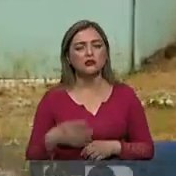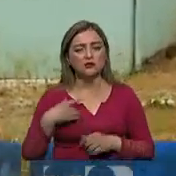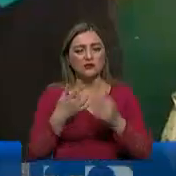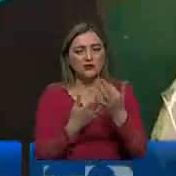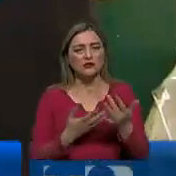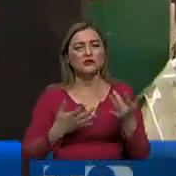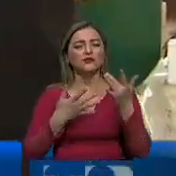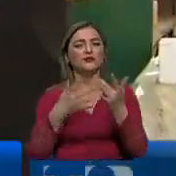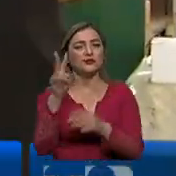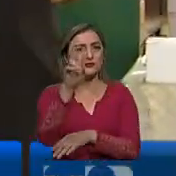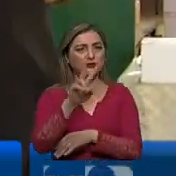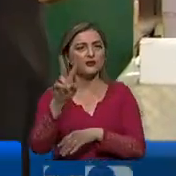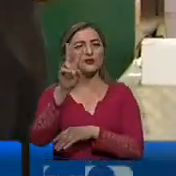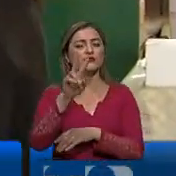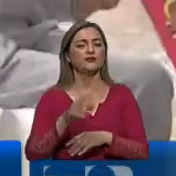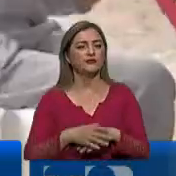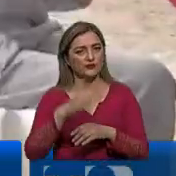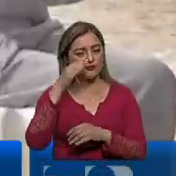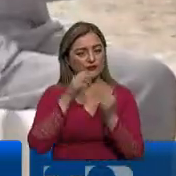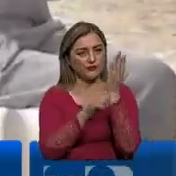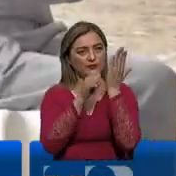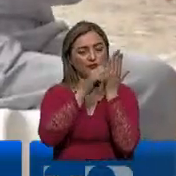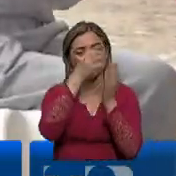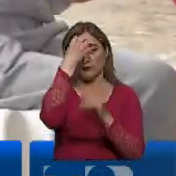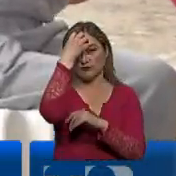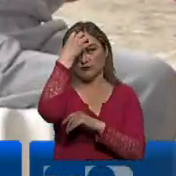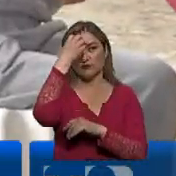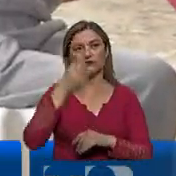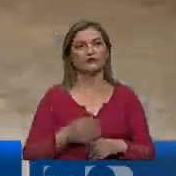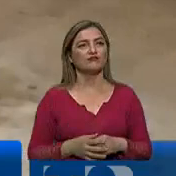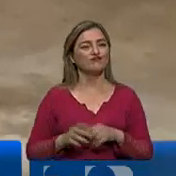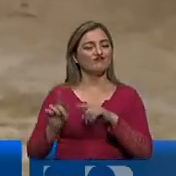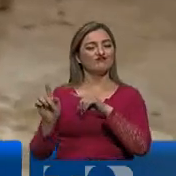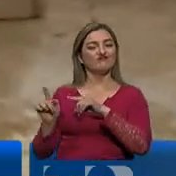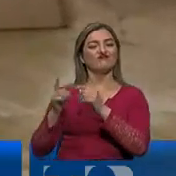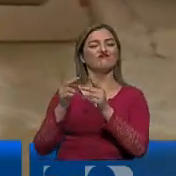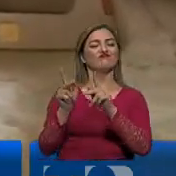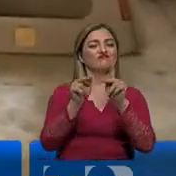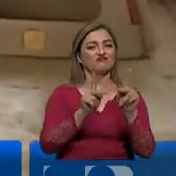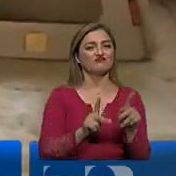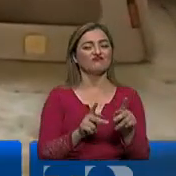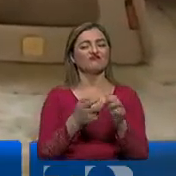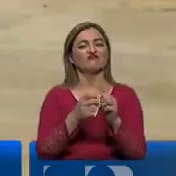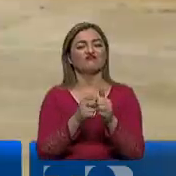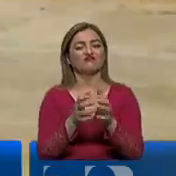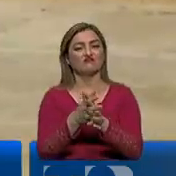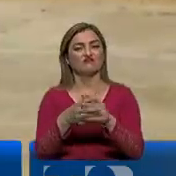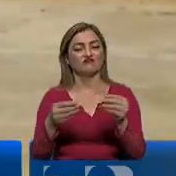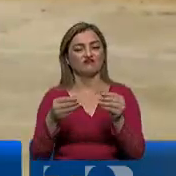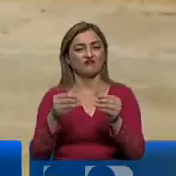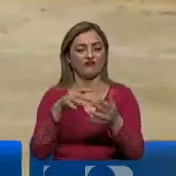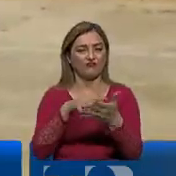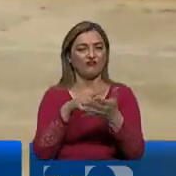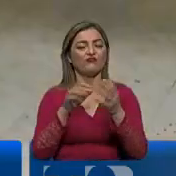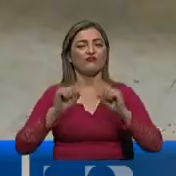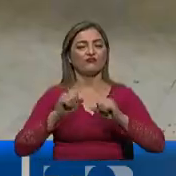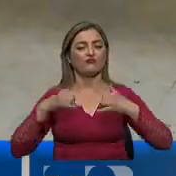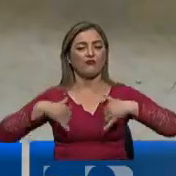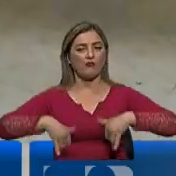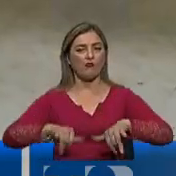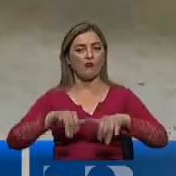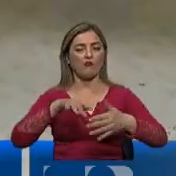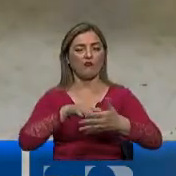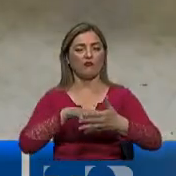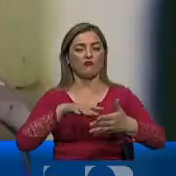espera presentar este viernes por parte de la ministra de Educación, María Brown, un plan de contingencia para que los estudiantes puedan seguir